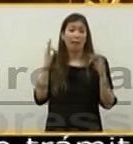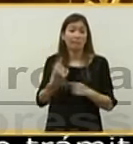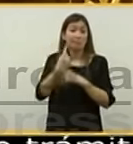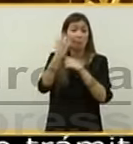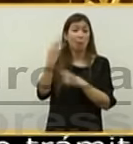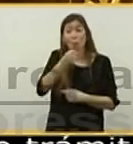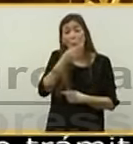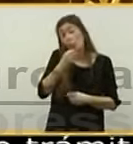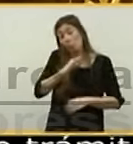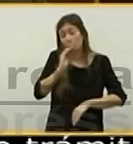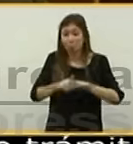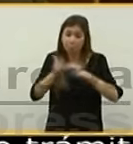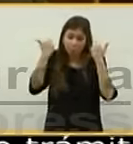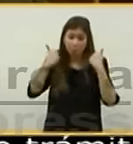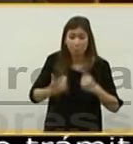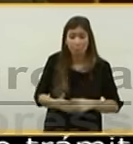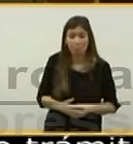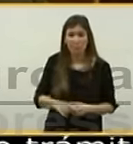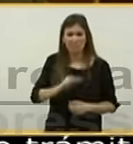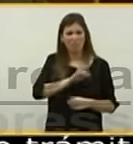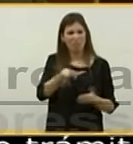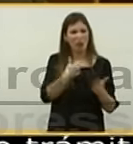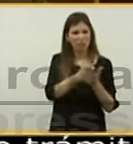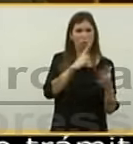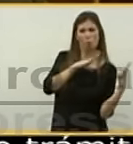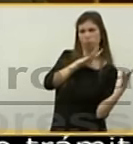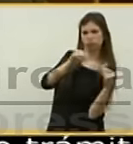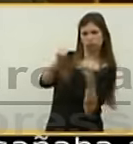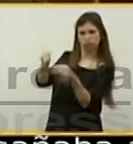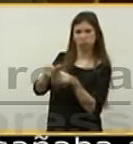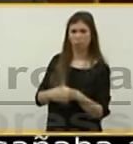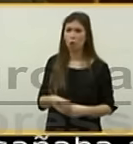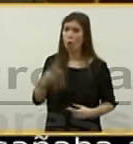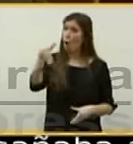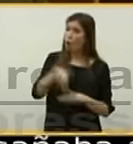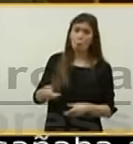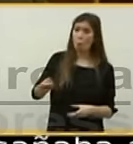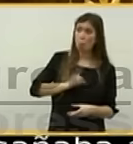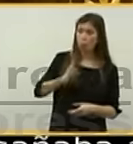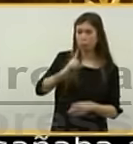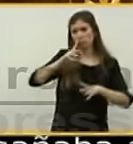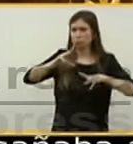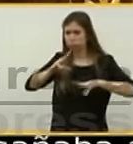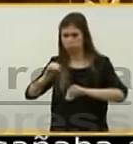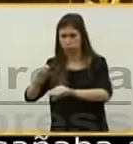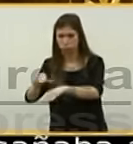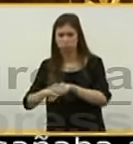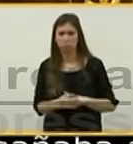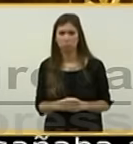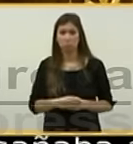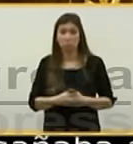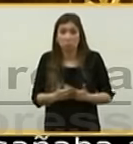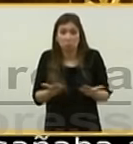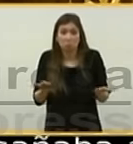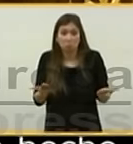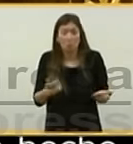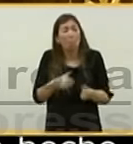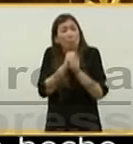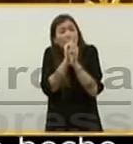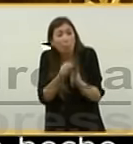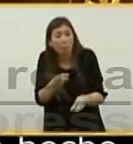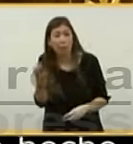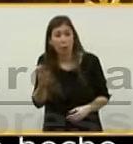Ha dado la sensación que nos regañaba a los que no le votábamos, ¿no? Y no ha hecho, y esto aún es peor, a mi